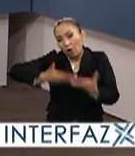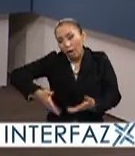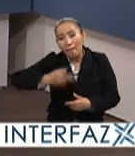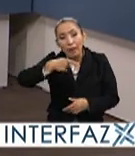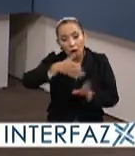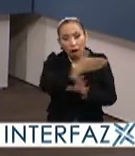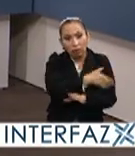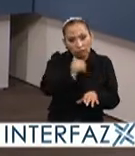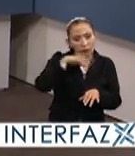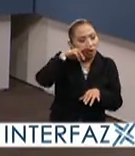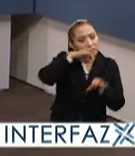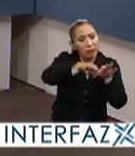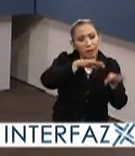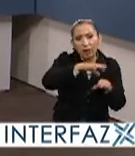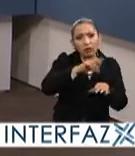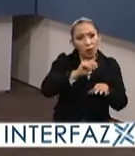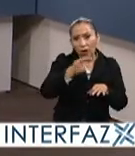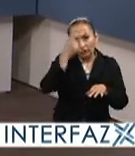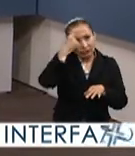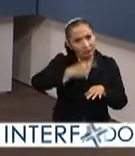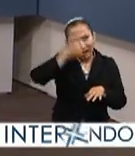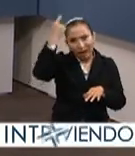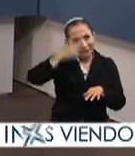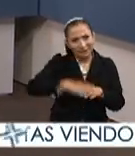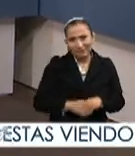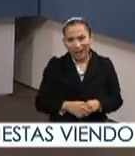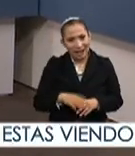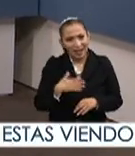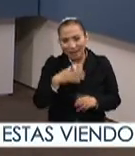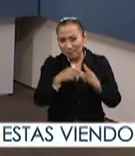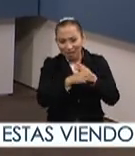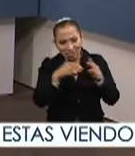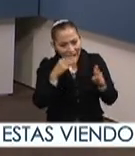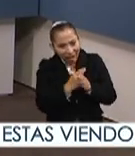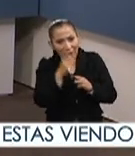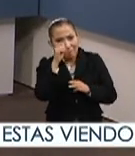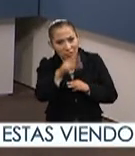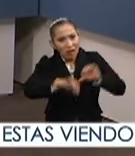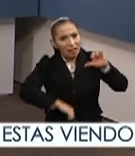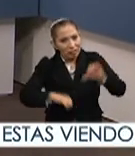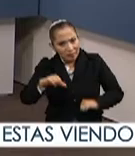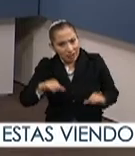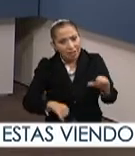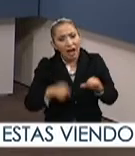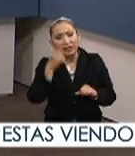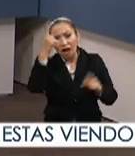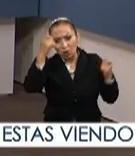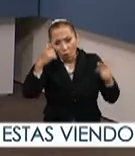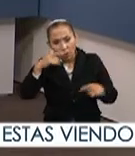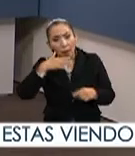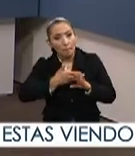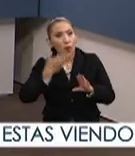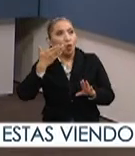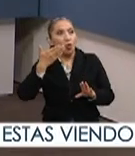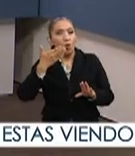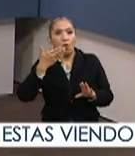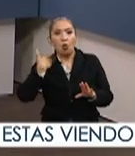etcétera. Pero no es así fácil, tanto las asignaturas, las mismas actividades. Hay unas que son pues,